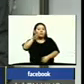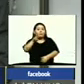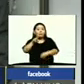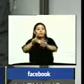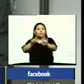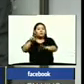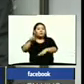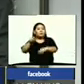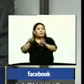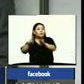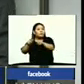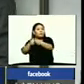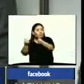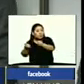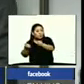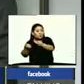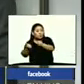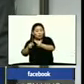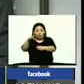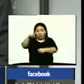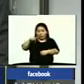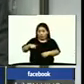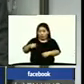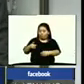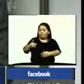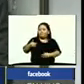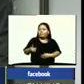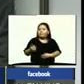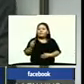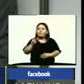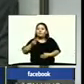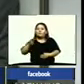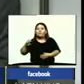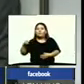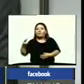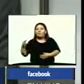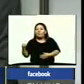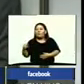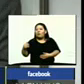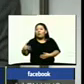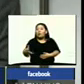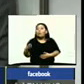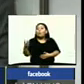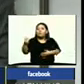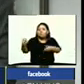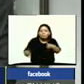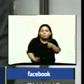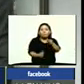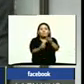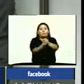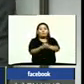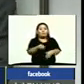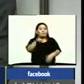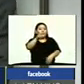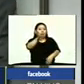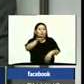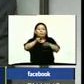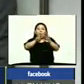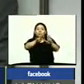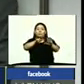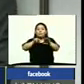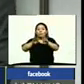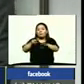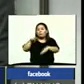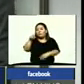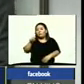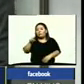.6 millones y en el presupuesto 2020 se está incorporando 474